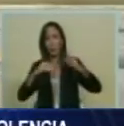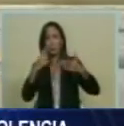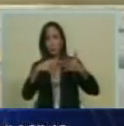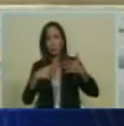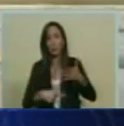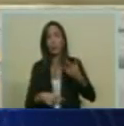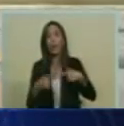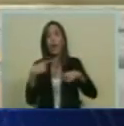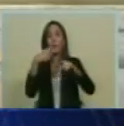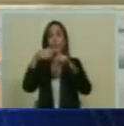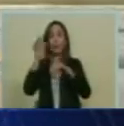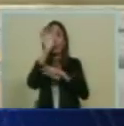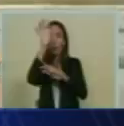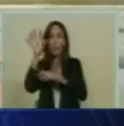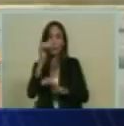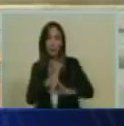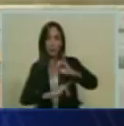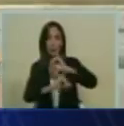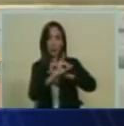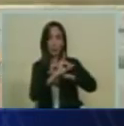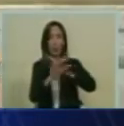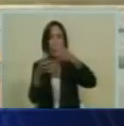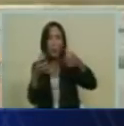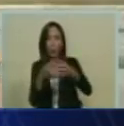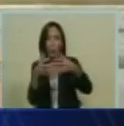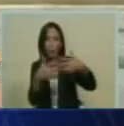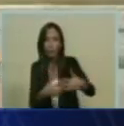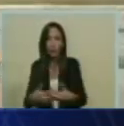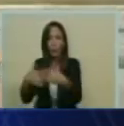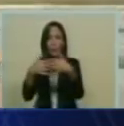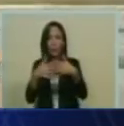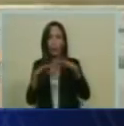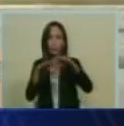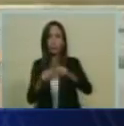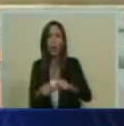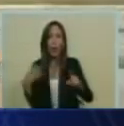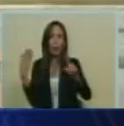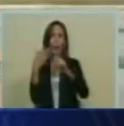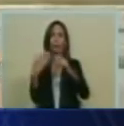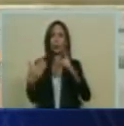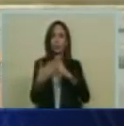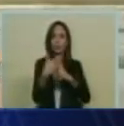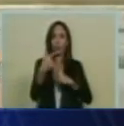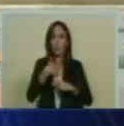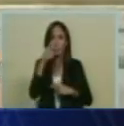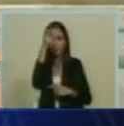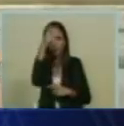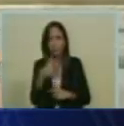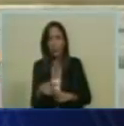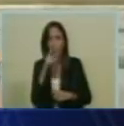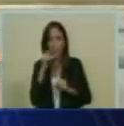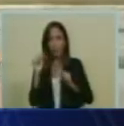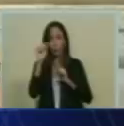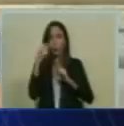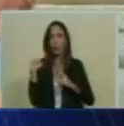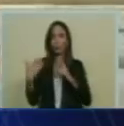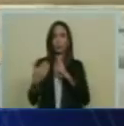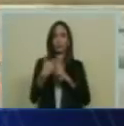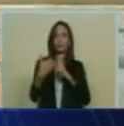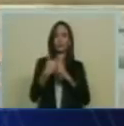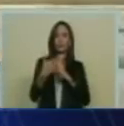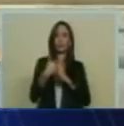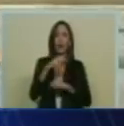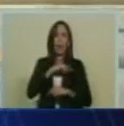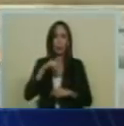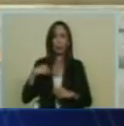Amenazas internacionales del gobierno imperialista de Estados Unidos contra mí, en lo personal, en lo particular, contra